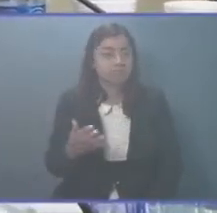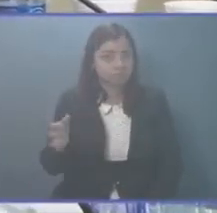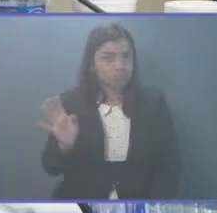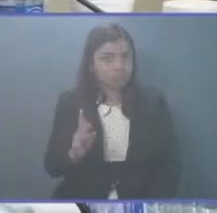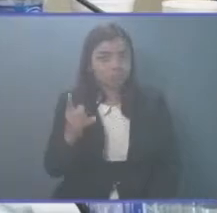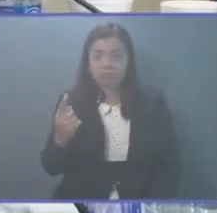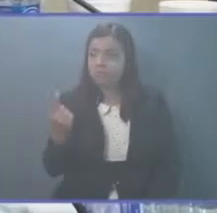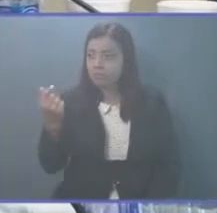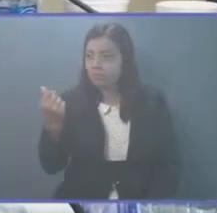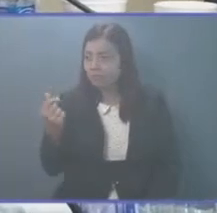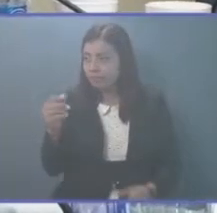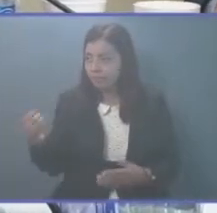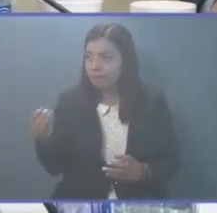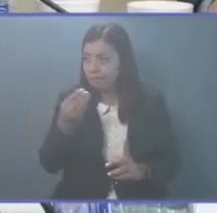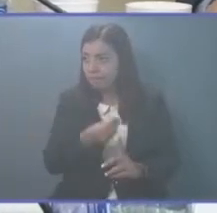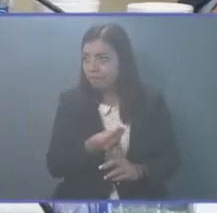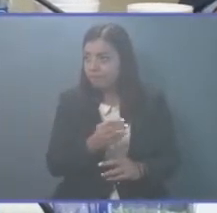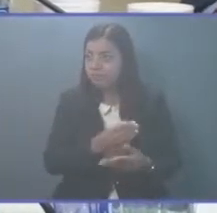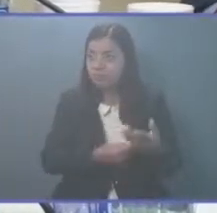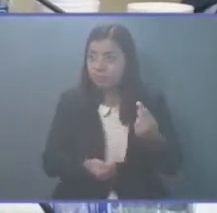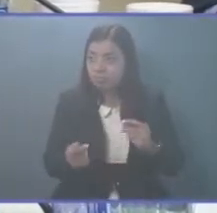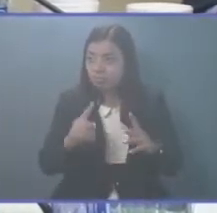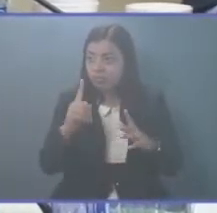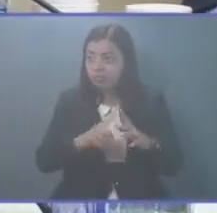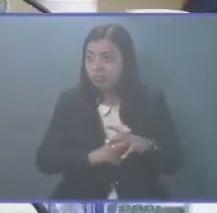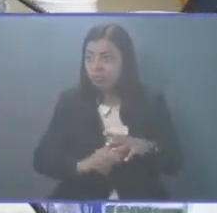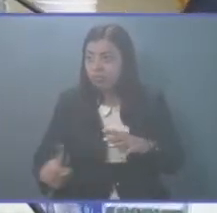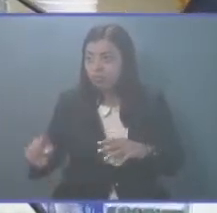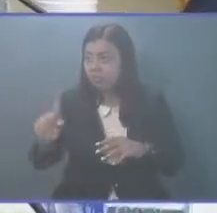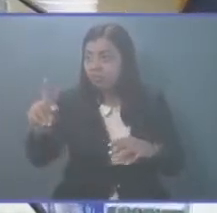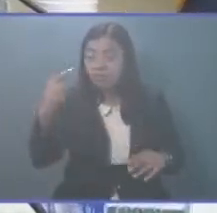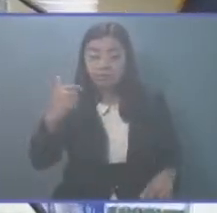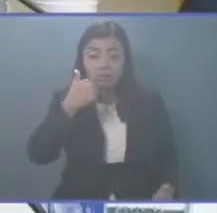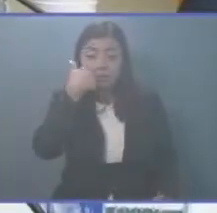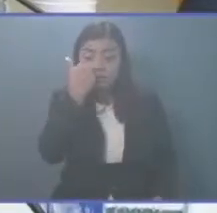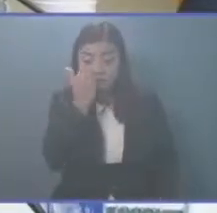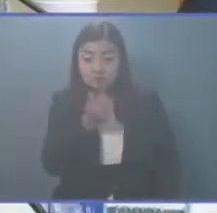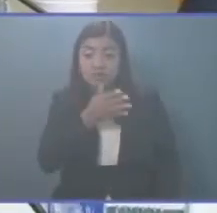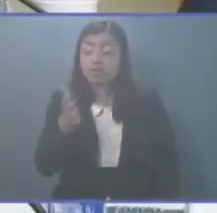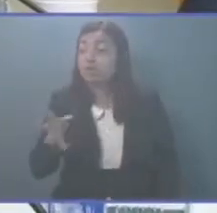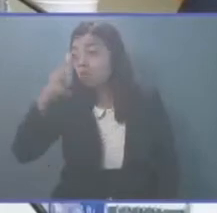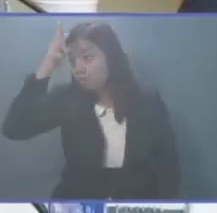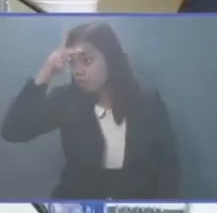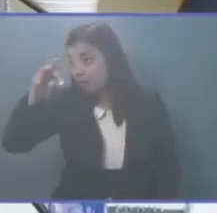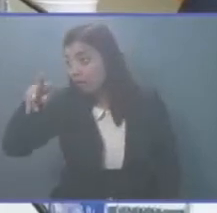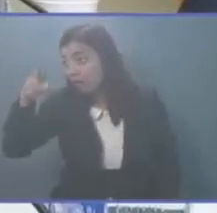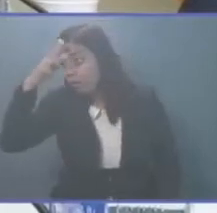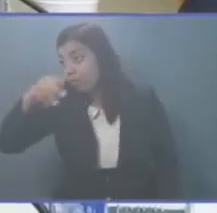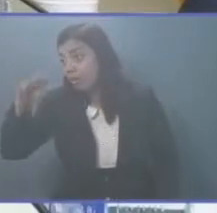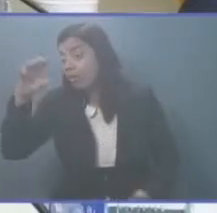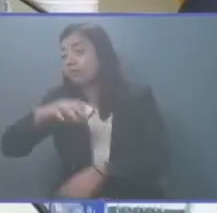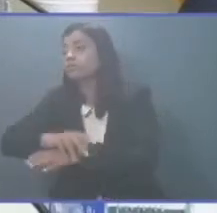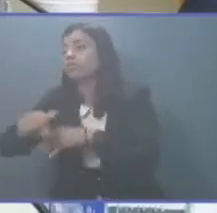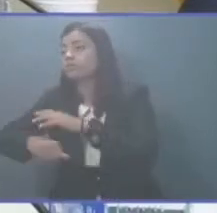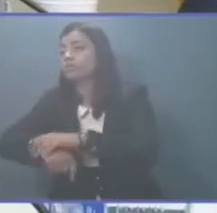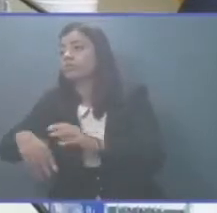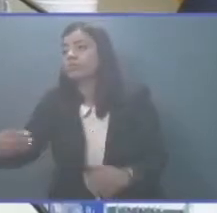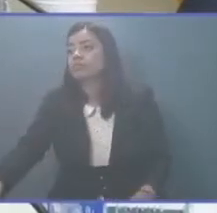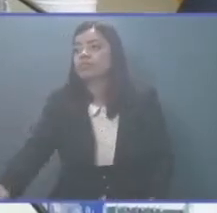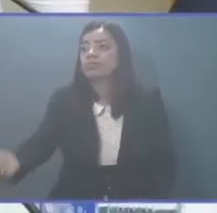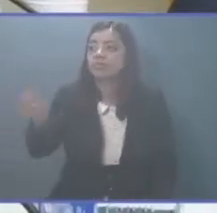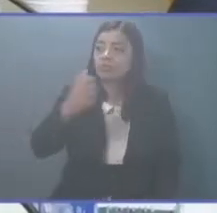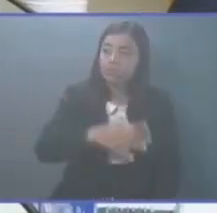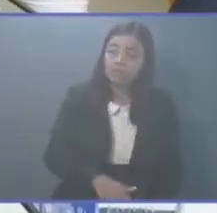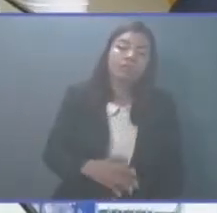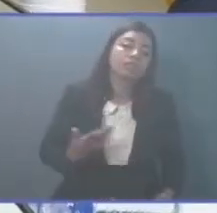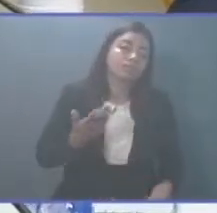devolviera su pisto. Cuando el coyote no se lo devolvía porque el muchacho llegó hasta México y de ahí lo regresaron y hasta le costó más pisto irlo a traer y ya le